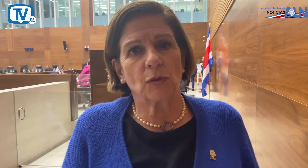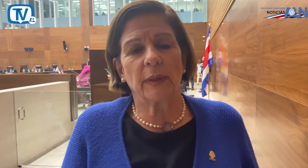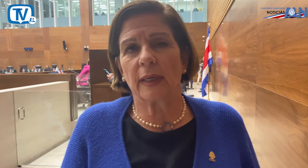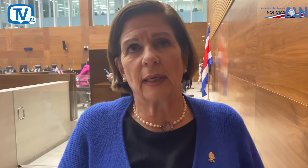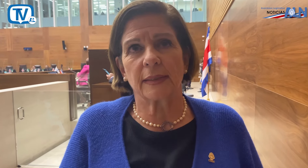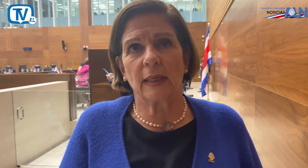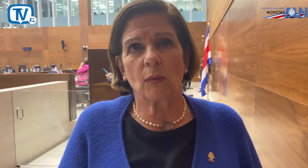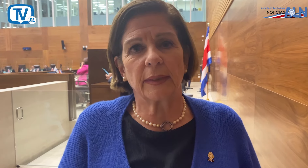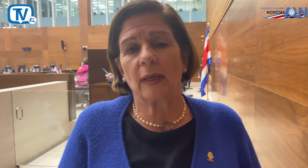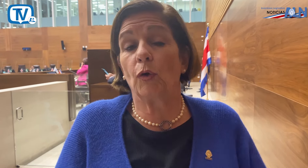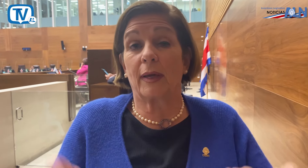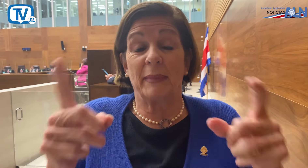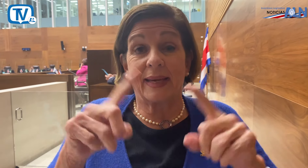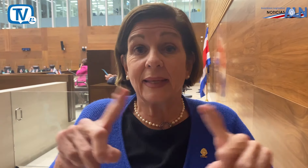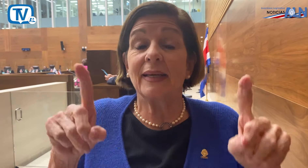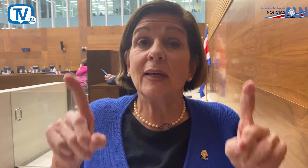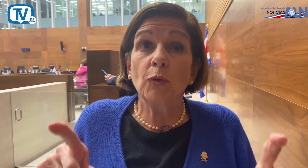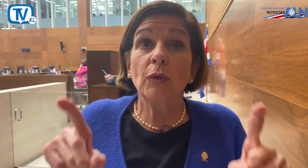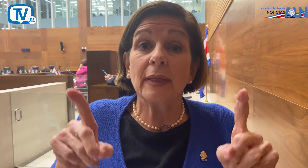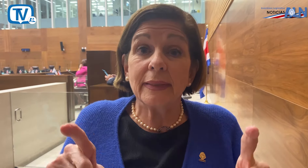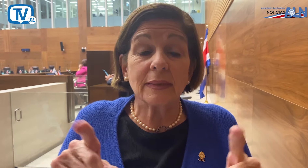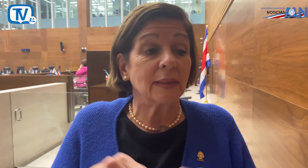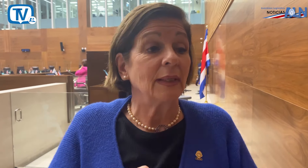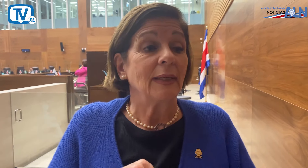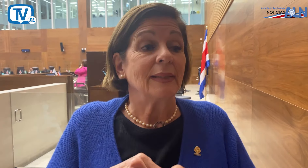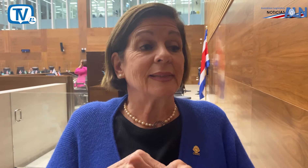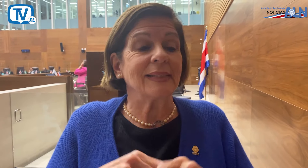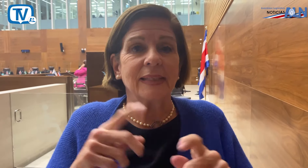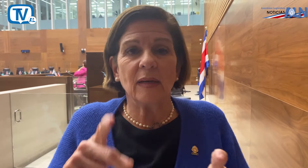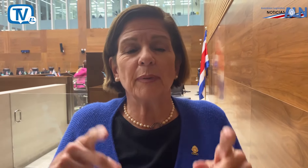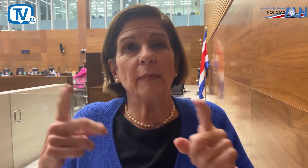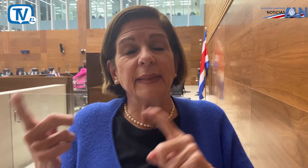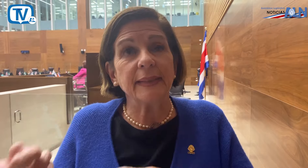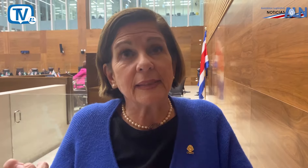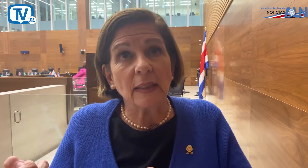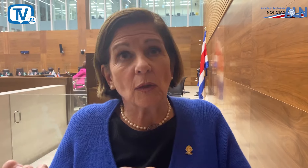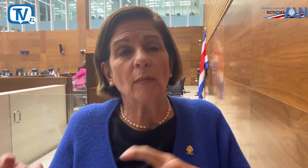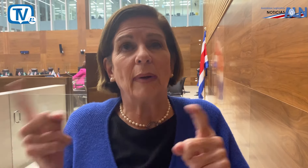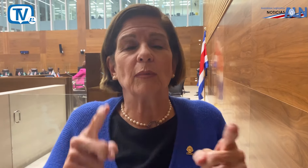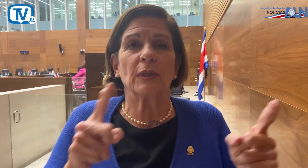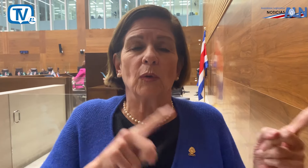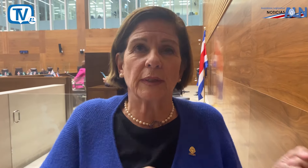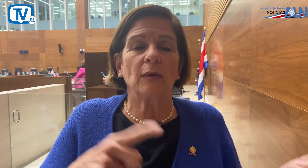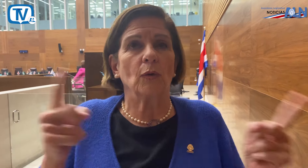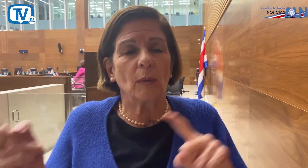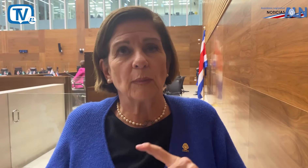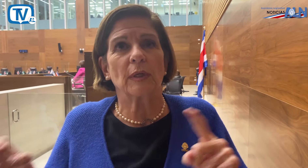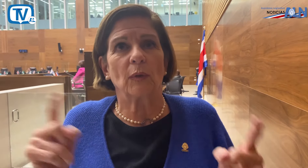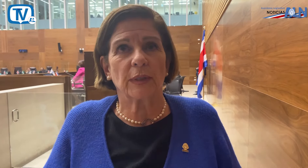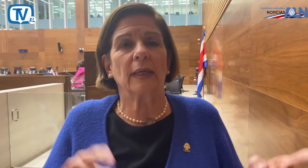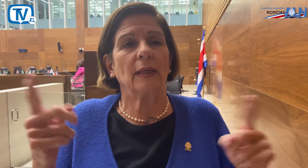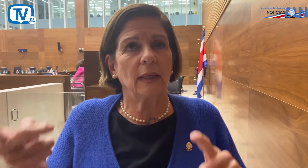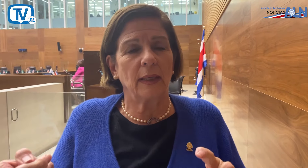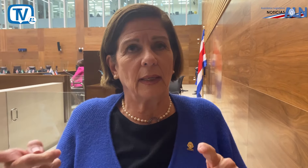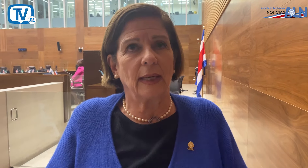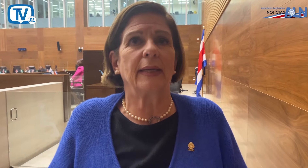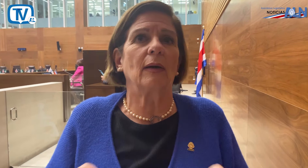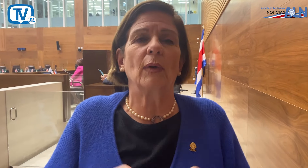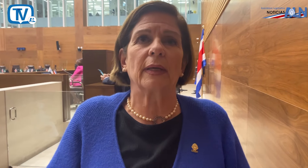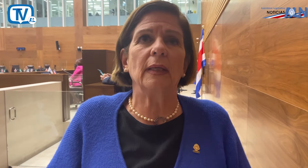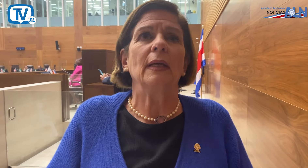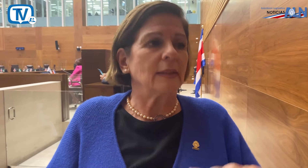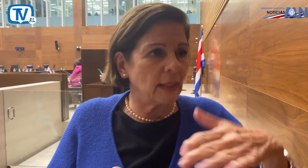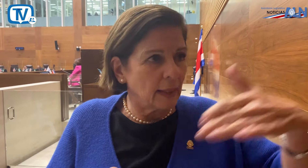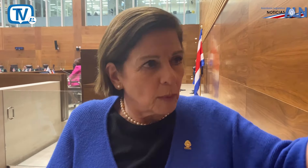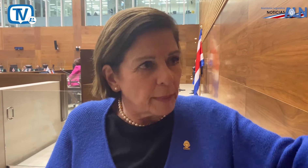tarde eso iba a llegar a la sala cuarta lo que me queda la duda es si siempre el 25 vamos a votar o no vamos a votar la ley